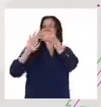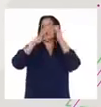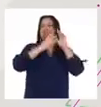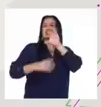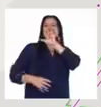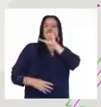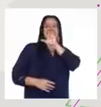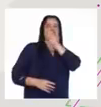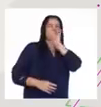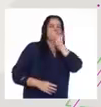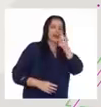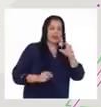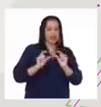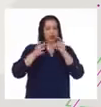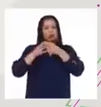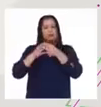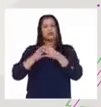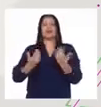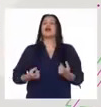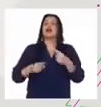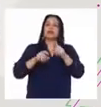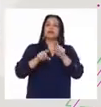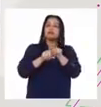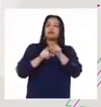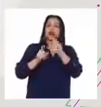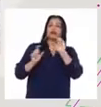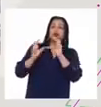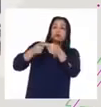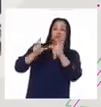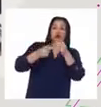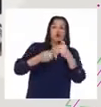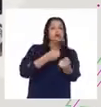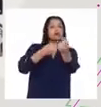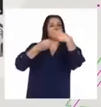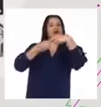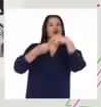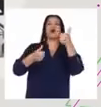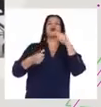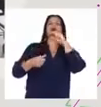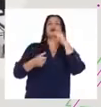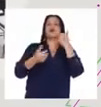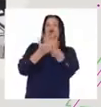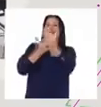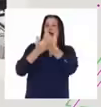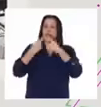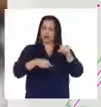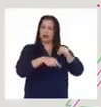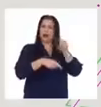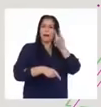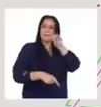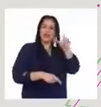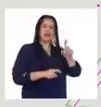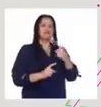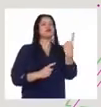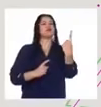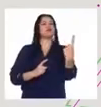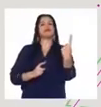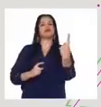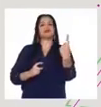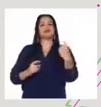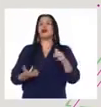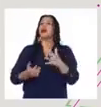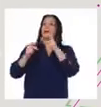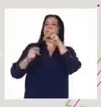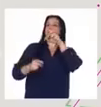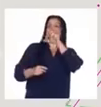buscaron entre ellos y también incluyeron a otra chica nueva del colegio. Pero a Miguel nadie le habló. Pablo era otro